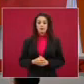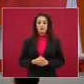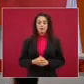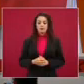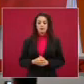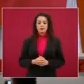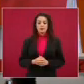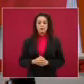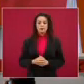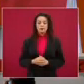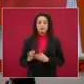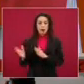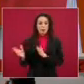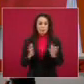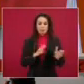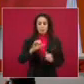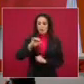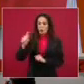Adelante.